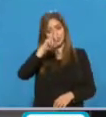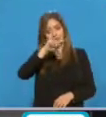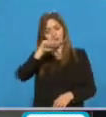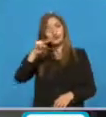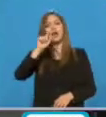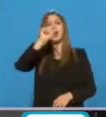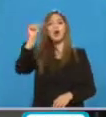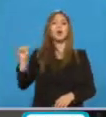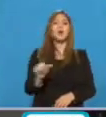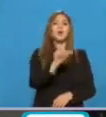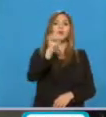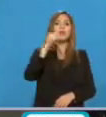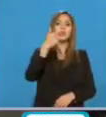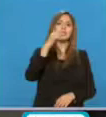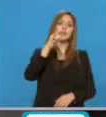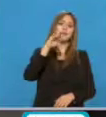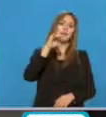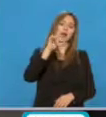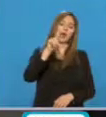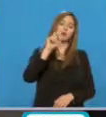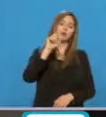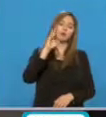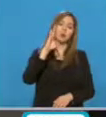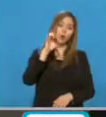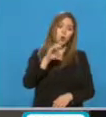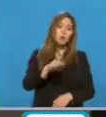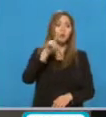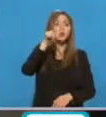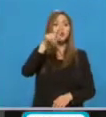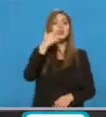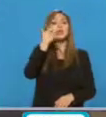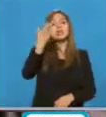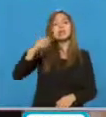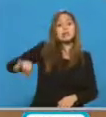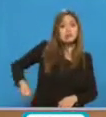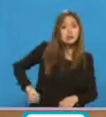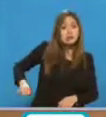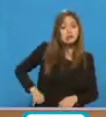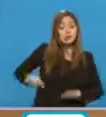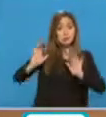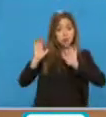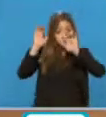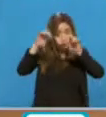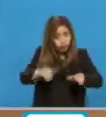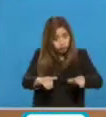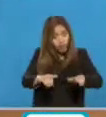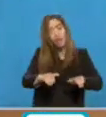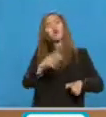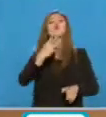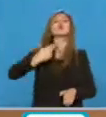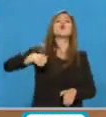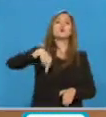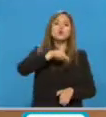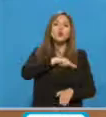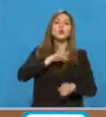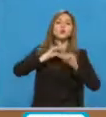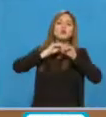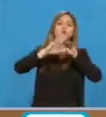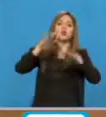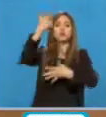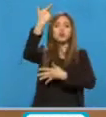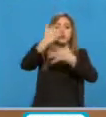marcelajimenezl@gmail.com. Ok. Y ustedes dicen, estoy interesado en inscribirme, nosotros les mandamos la